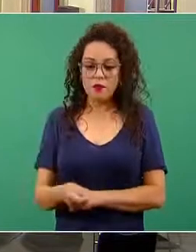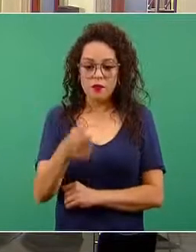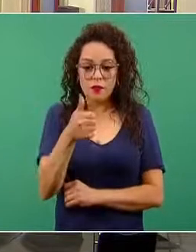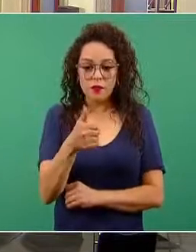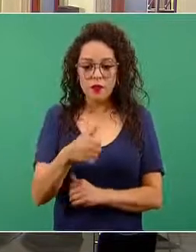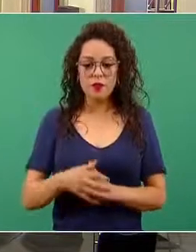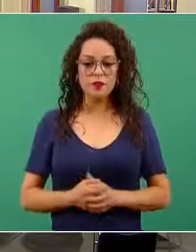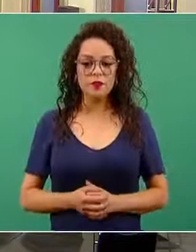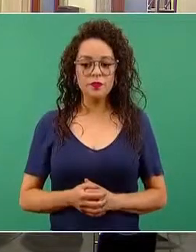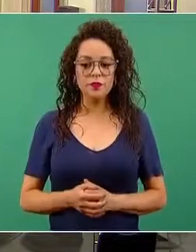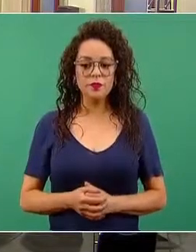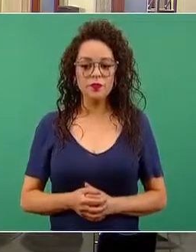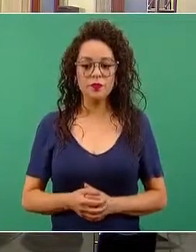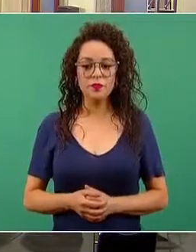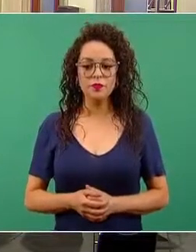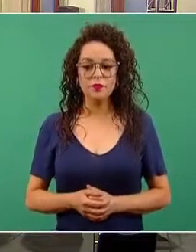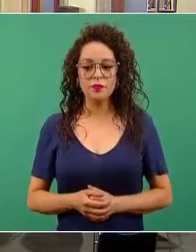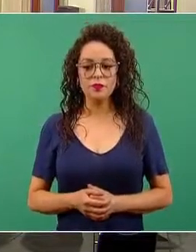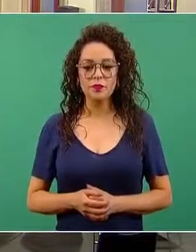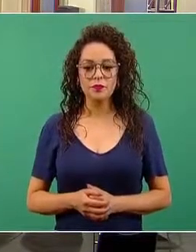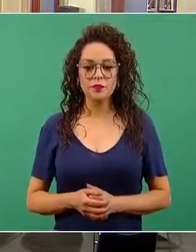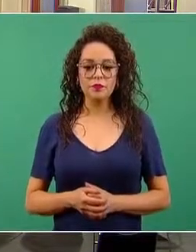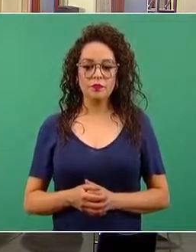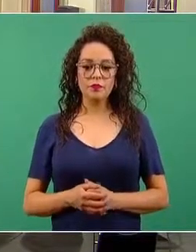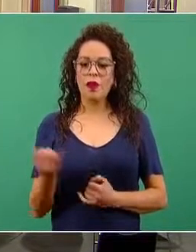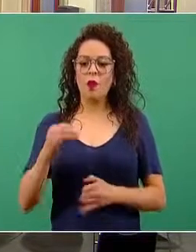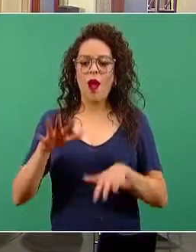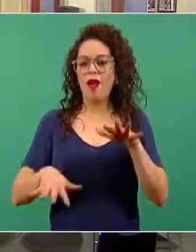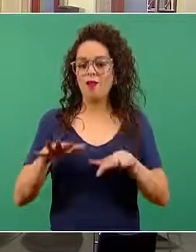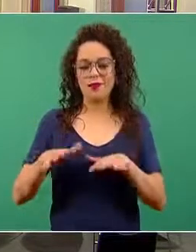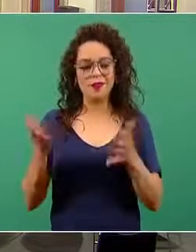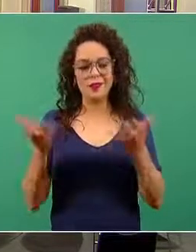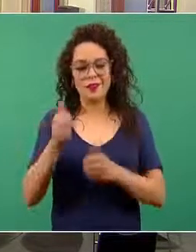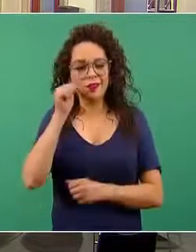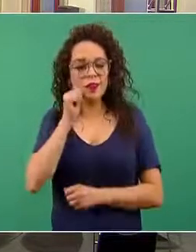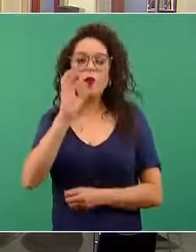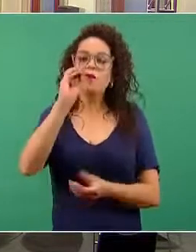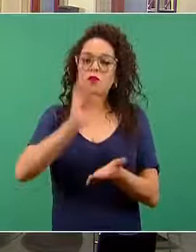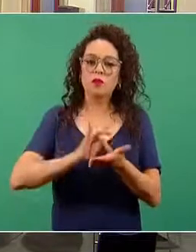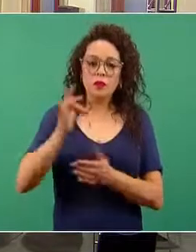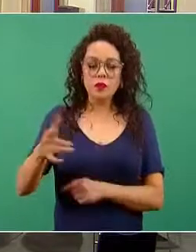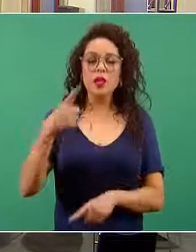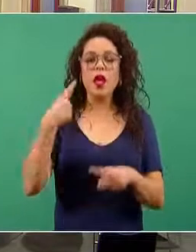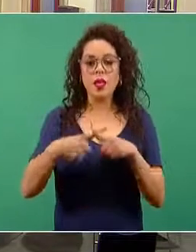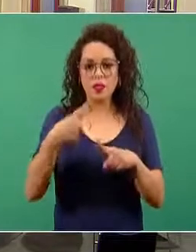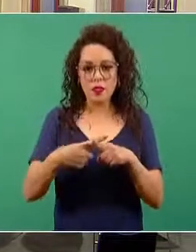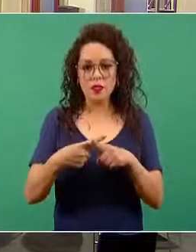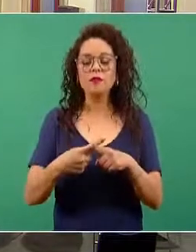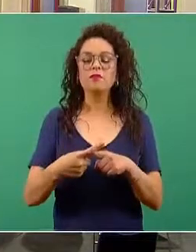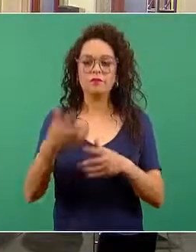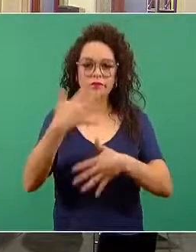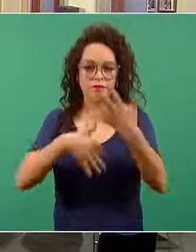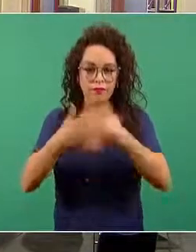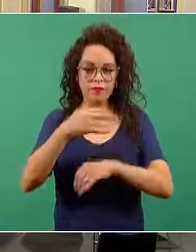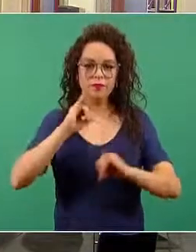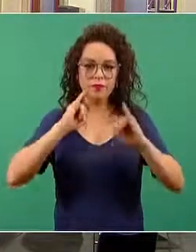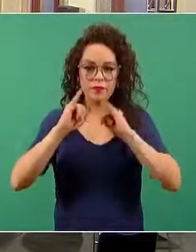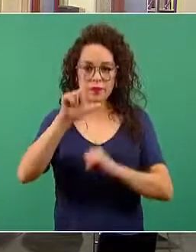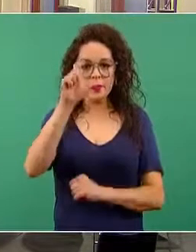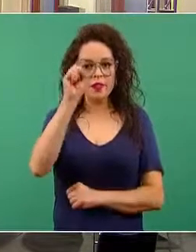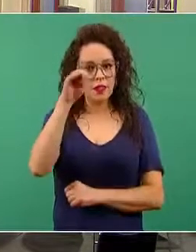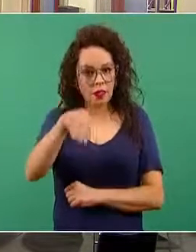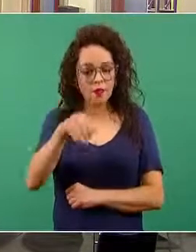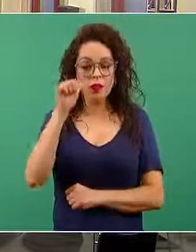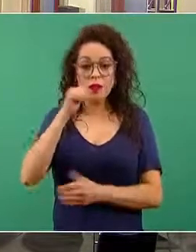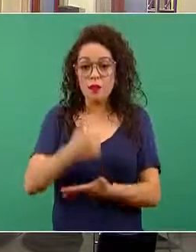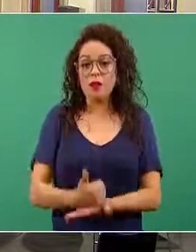a veces lo hacemos, quiero agradecer a las personas intérpretes de lengua de señas mexicanas que